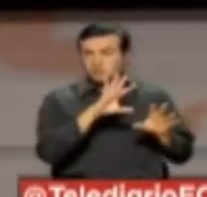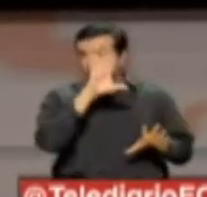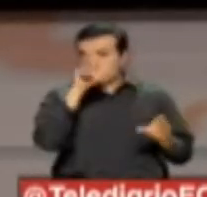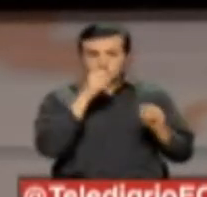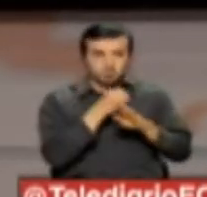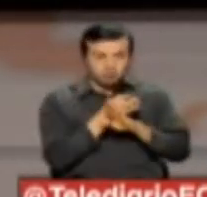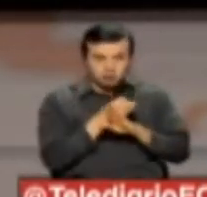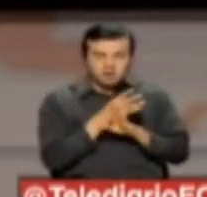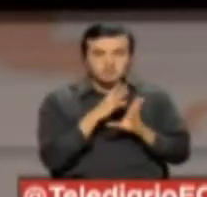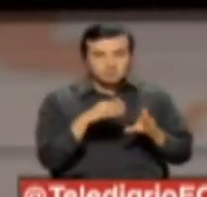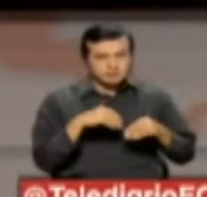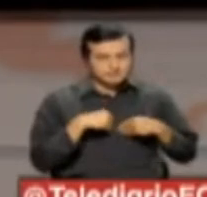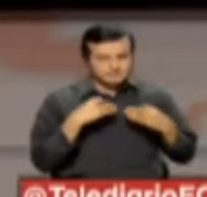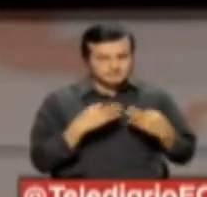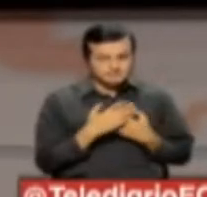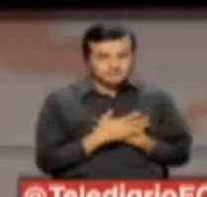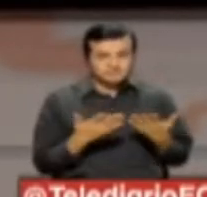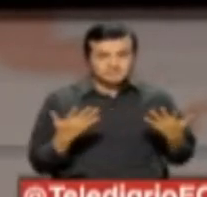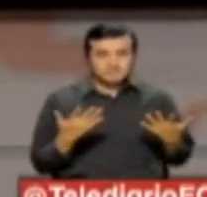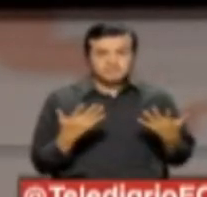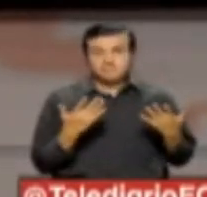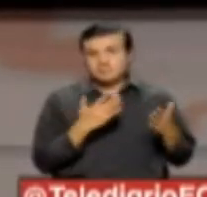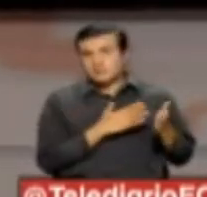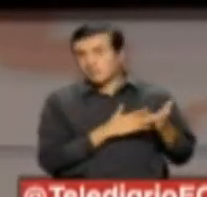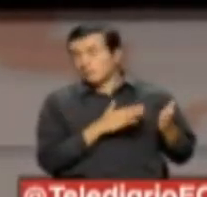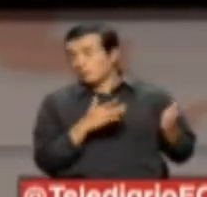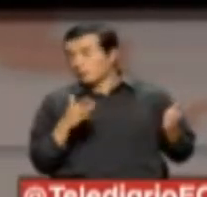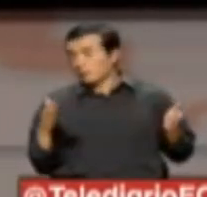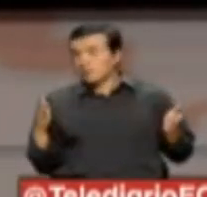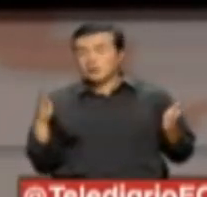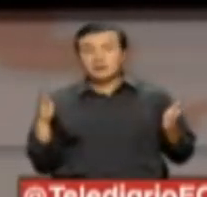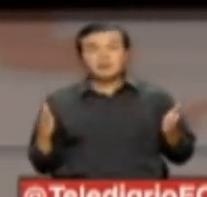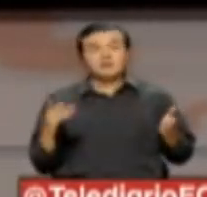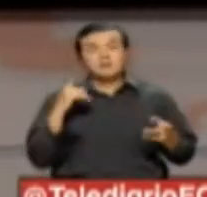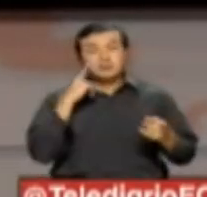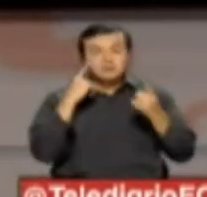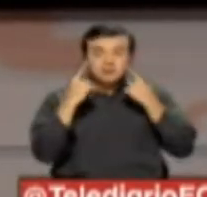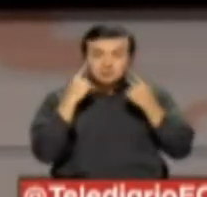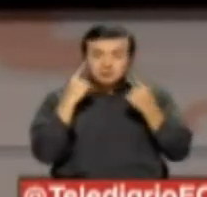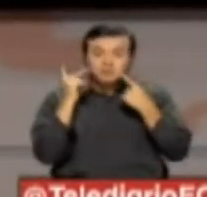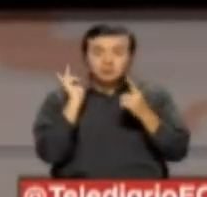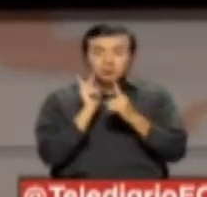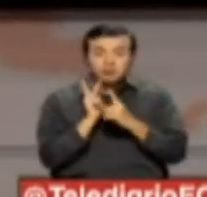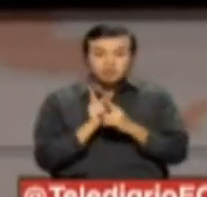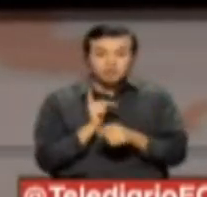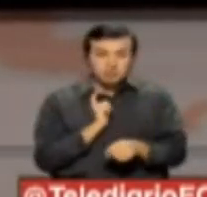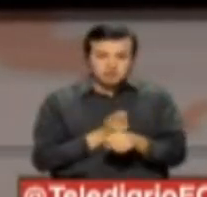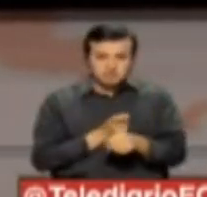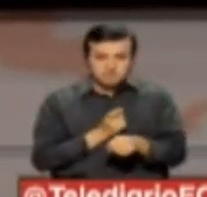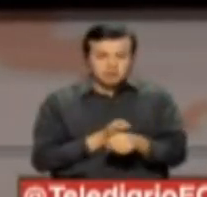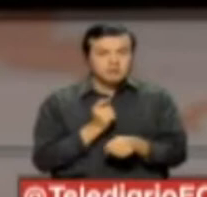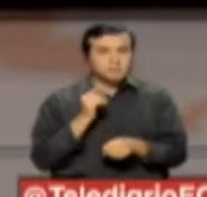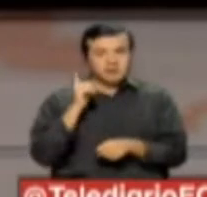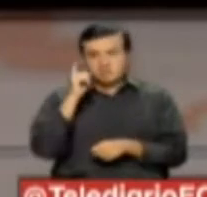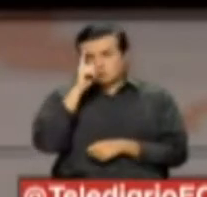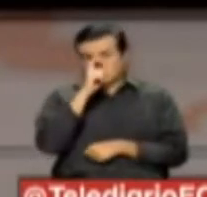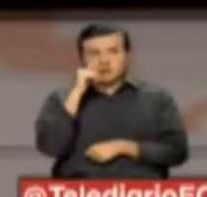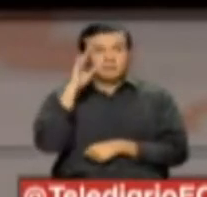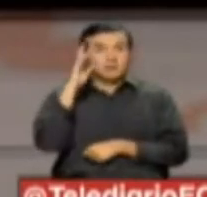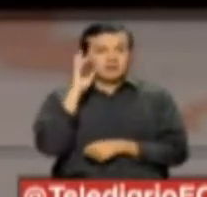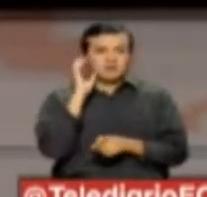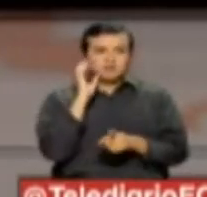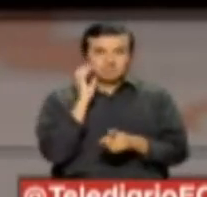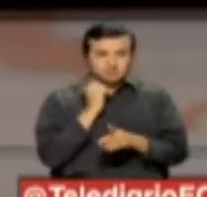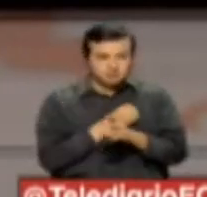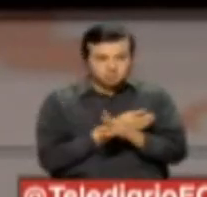contribuciones entonces a partir de eso también se determinarán qué puntos específicos han sido los más críticos o los que han recibido más